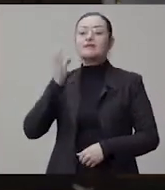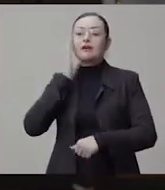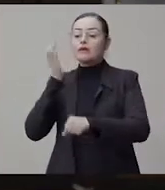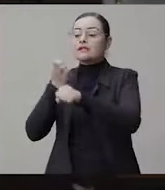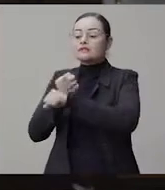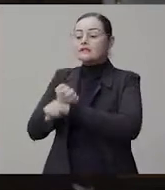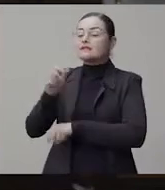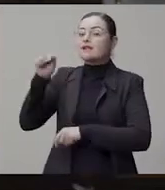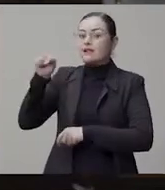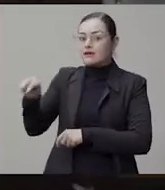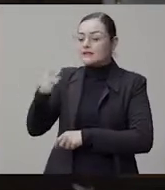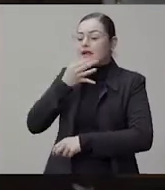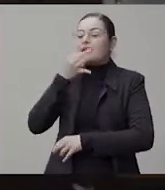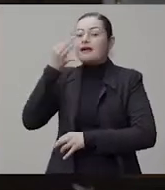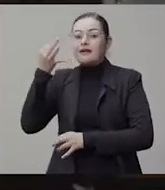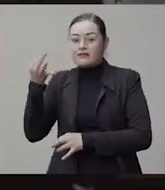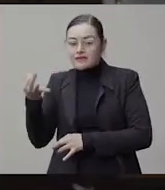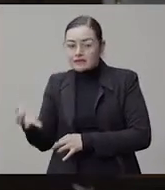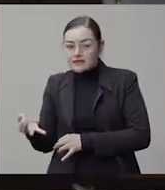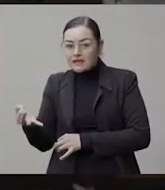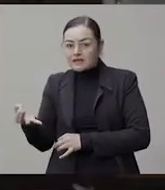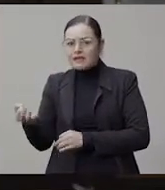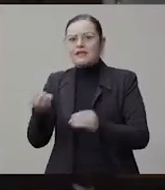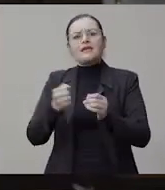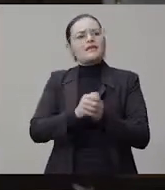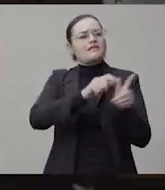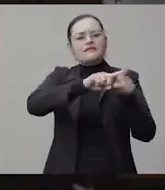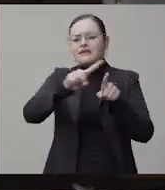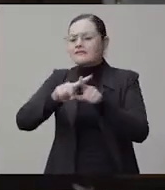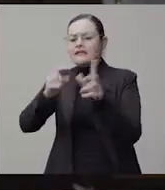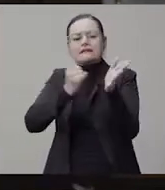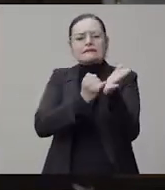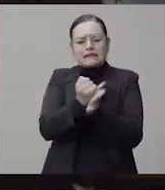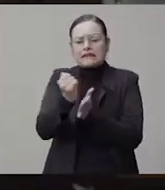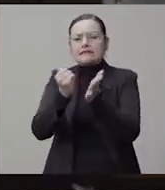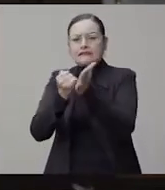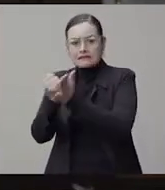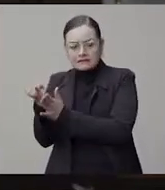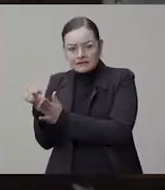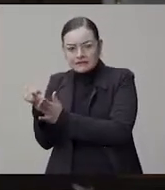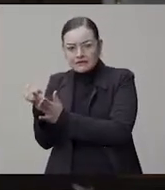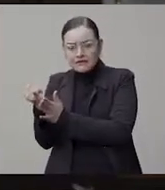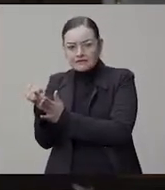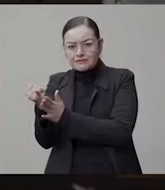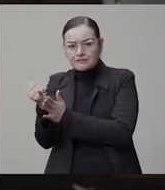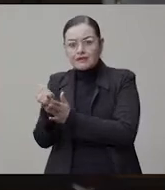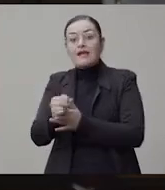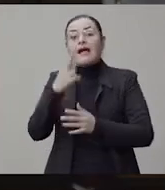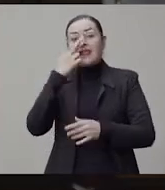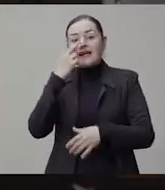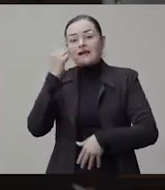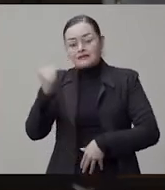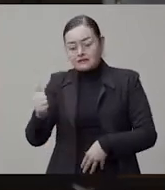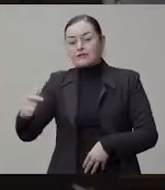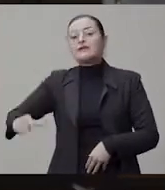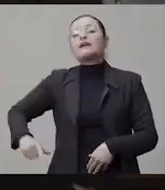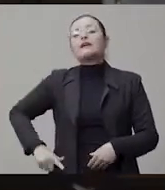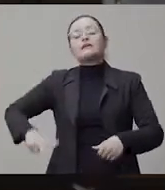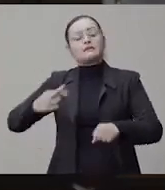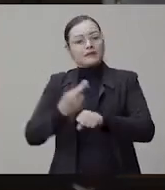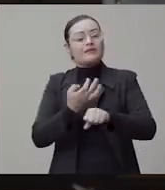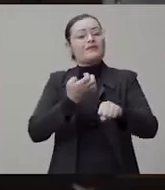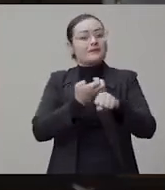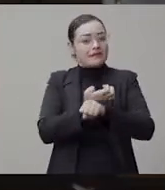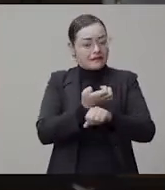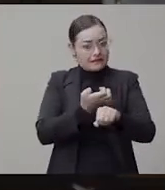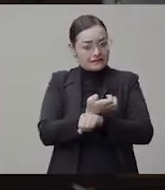servidor y también al congreso del estado diversas resoluciones donde ha dado la razón al poder ejecutivo que encabezó